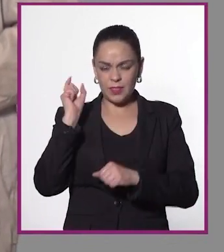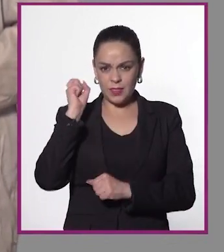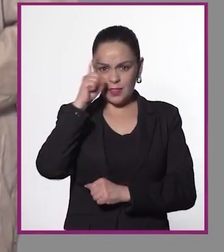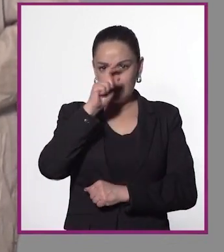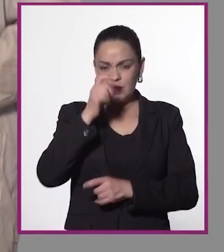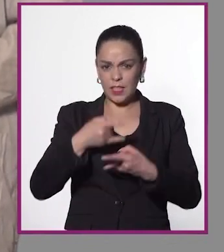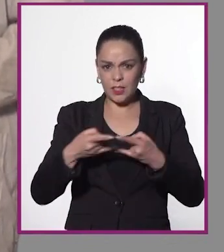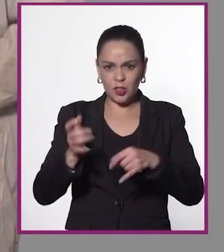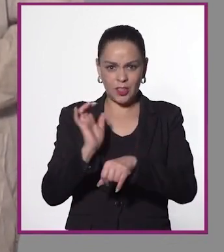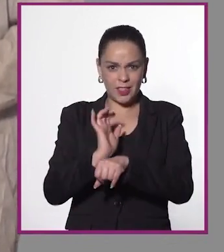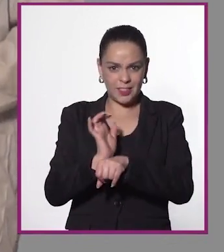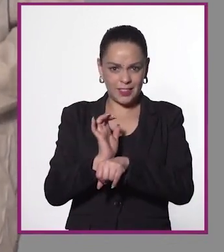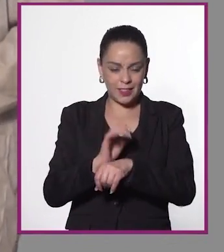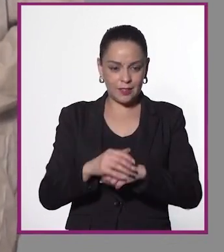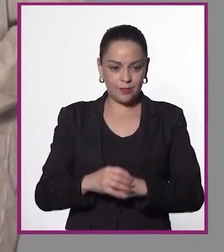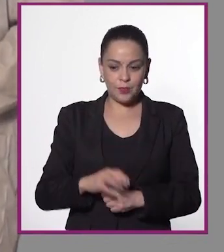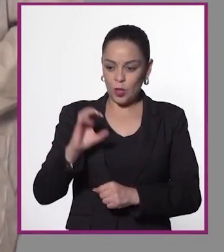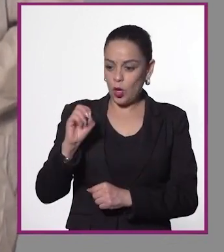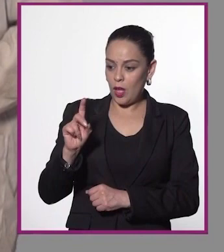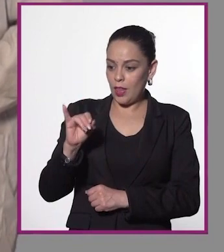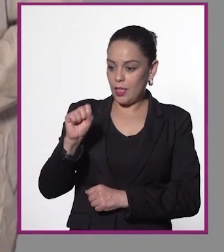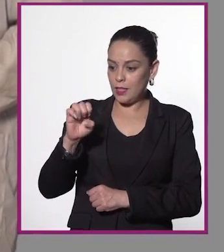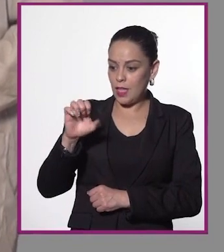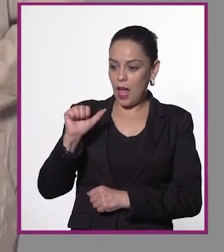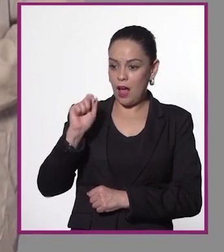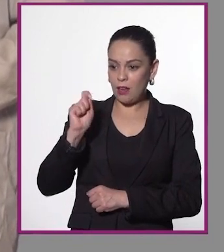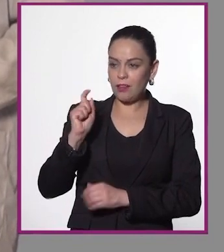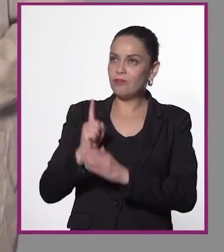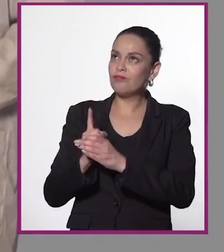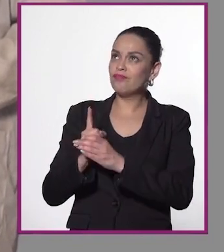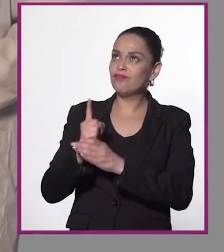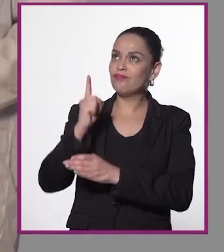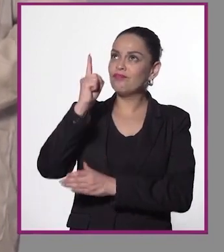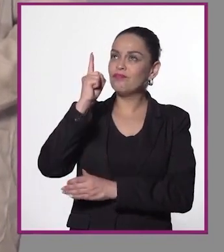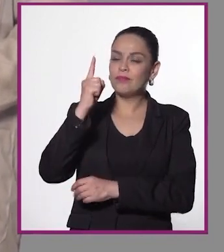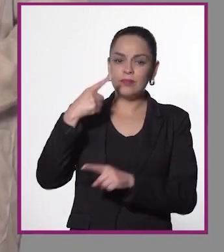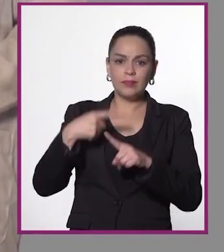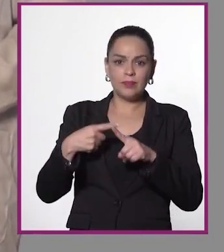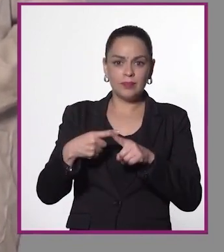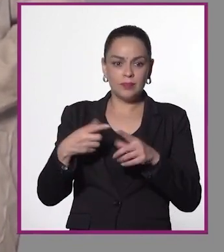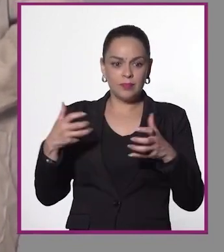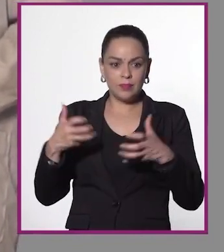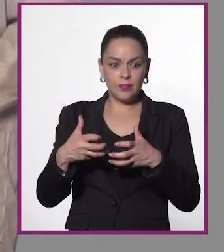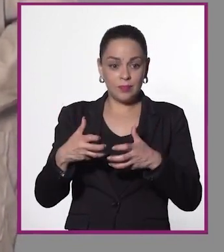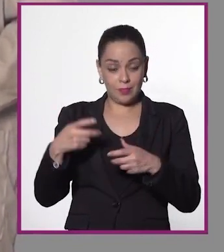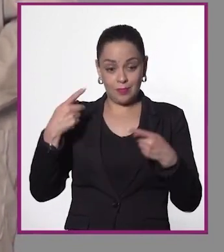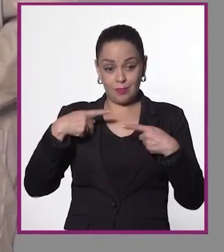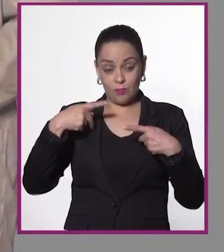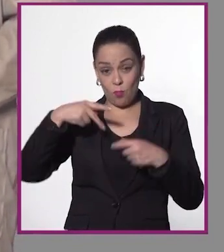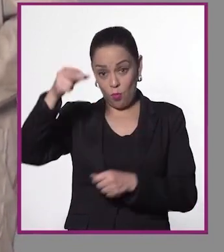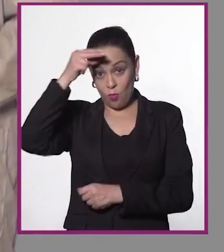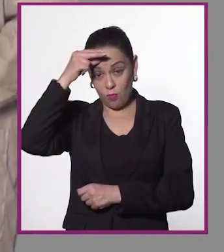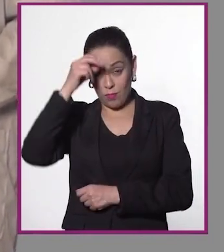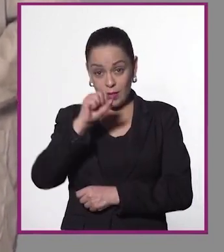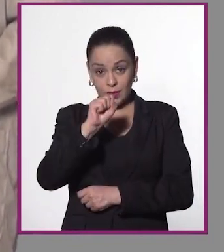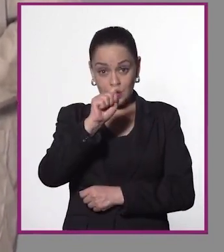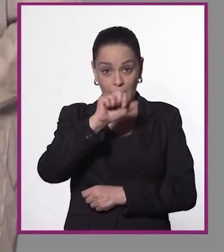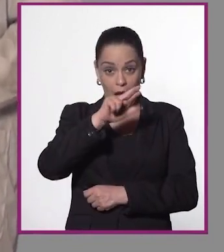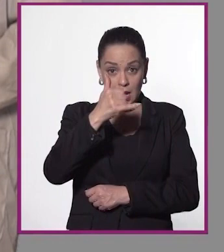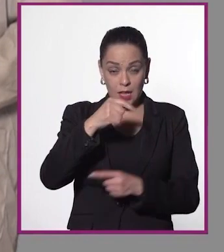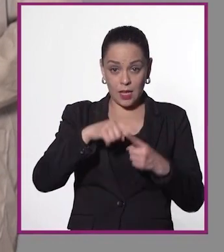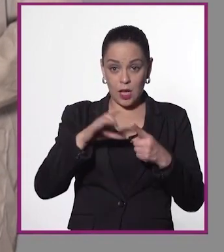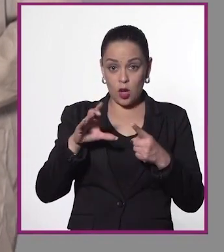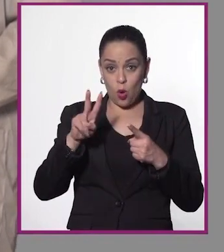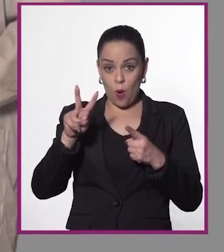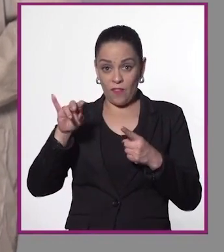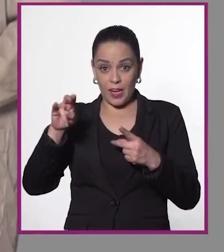cine. Odisea del espacio fue concebida por los genios Stanley Kubrick y Arthur C.